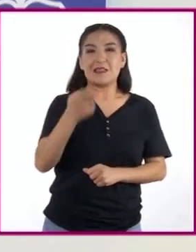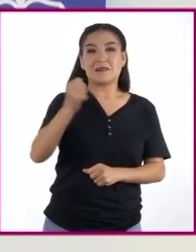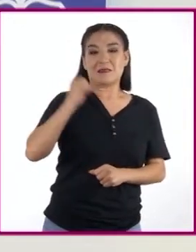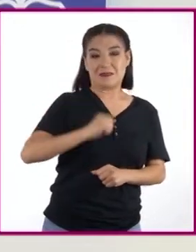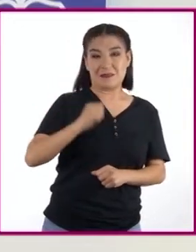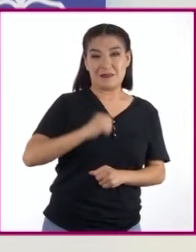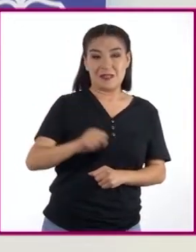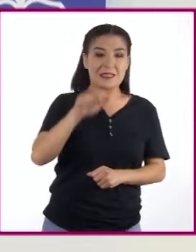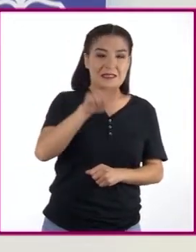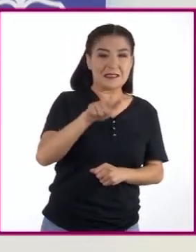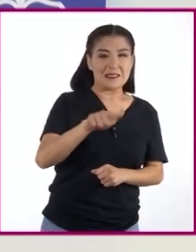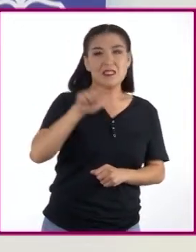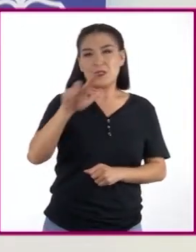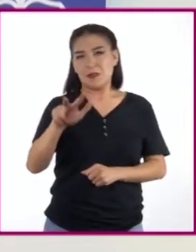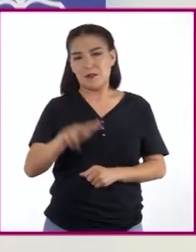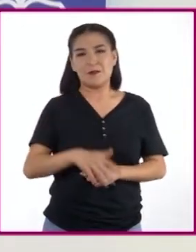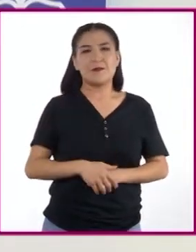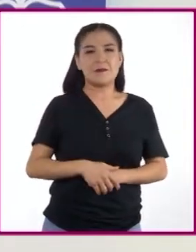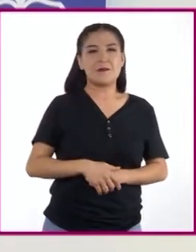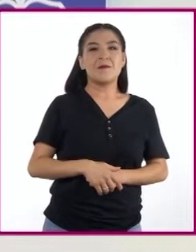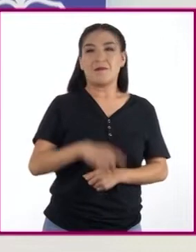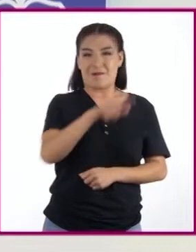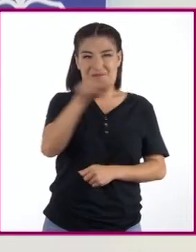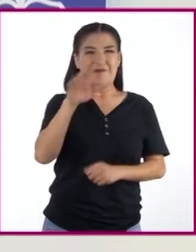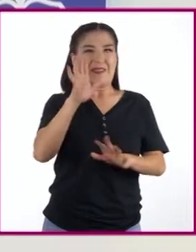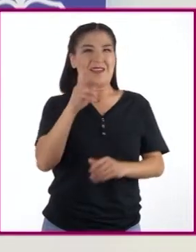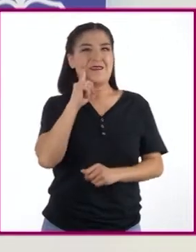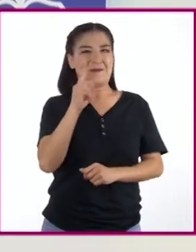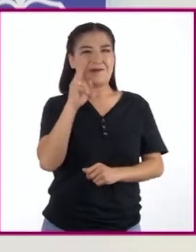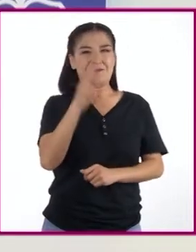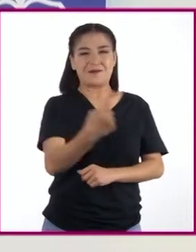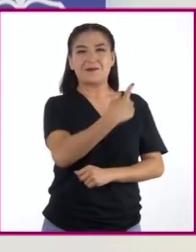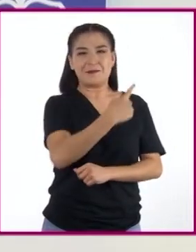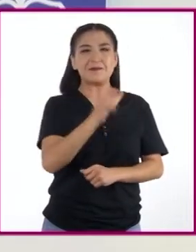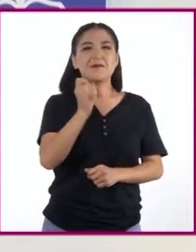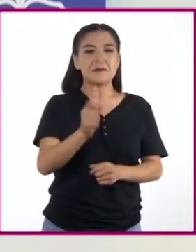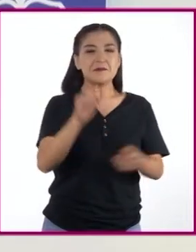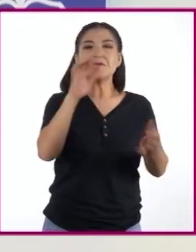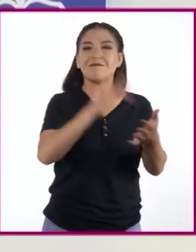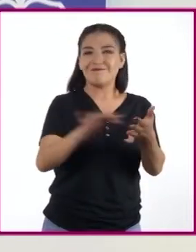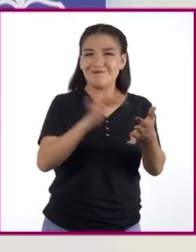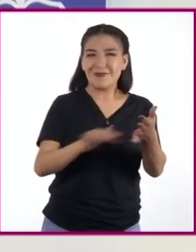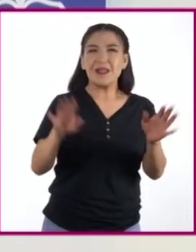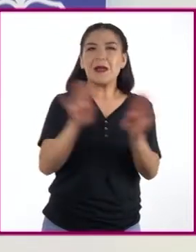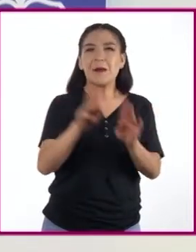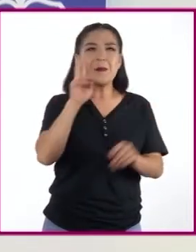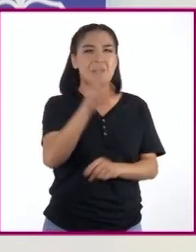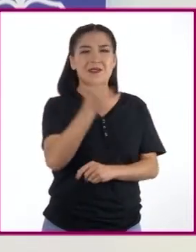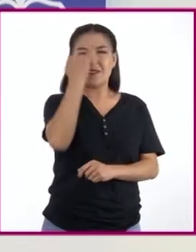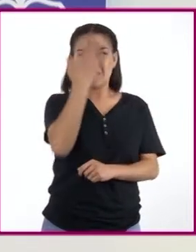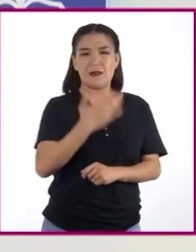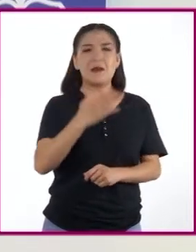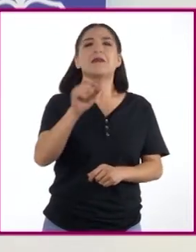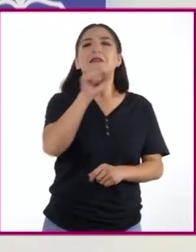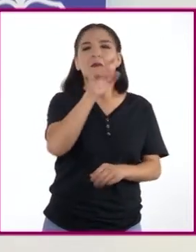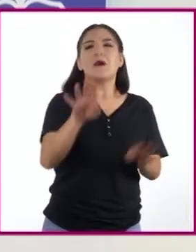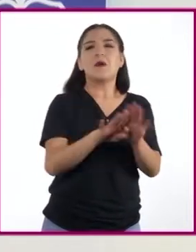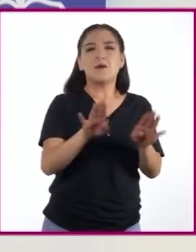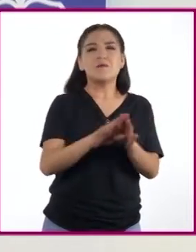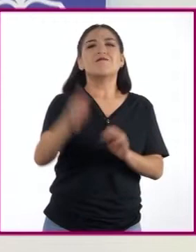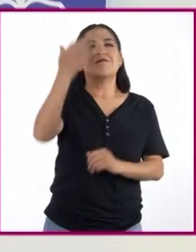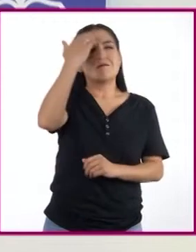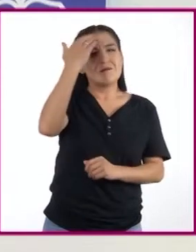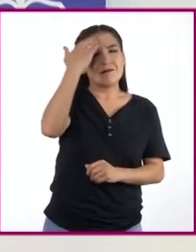y XVIII. Como pudieron observar, la lectura de imágenes es otra estrategia para